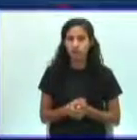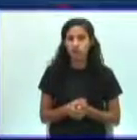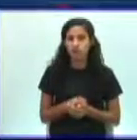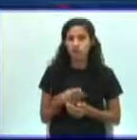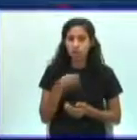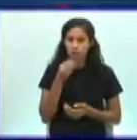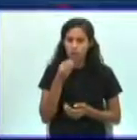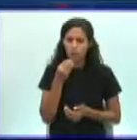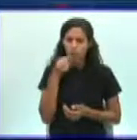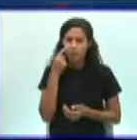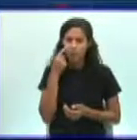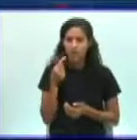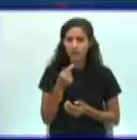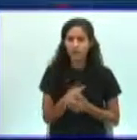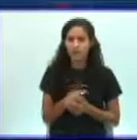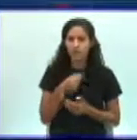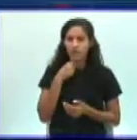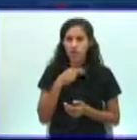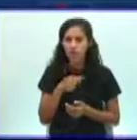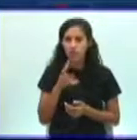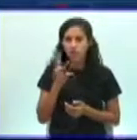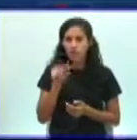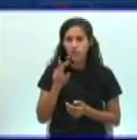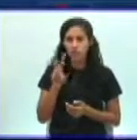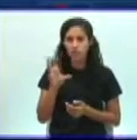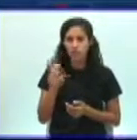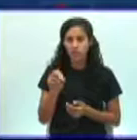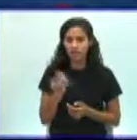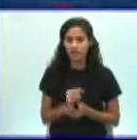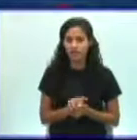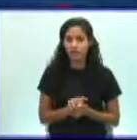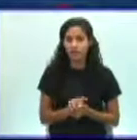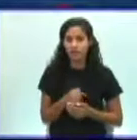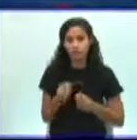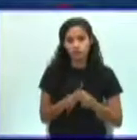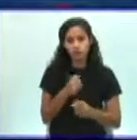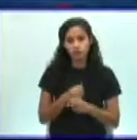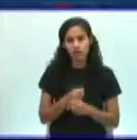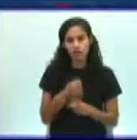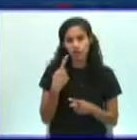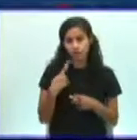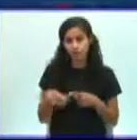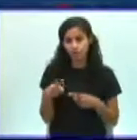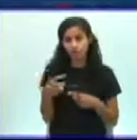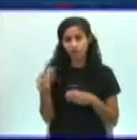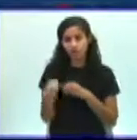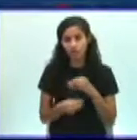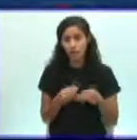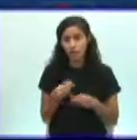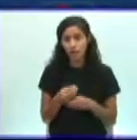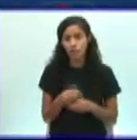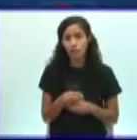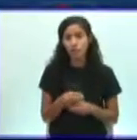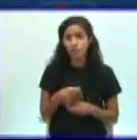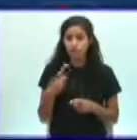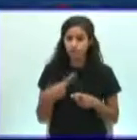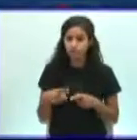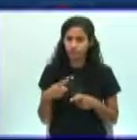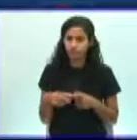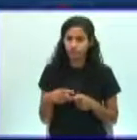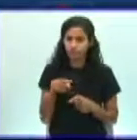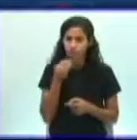donde están hasta el número 20 y usamos la transferencia del ejercicio básico